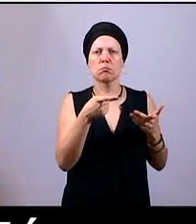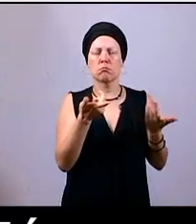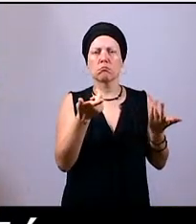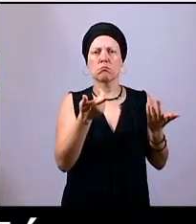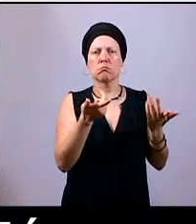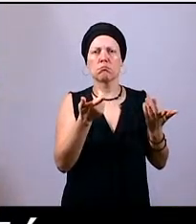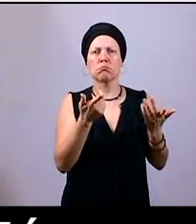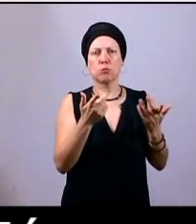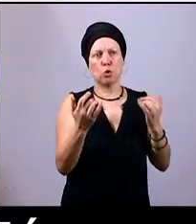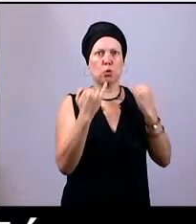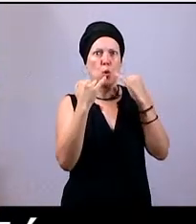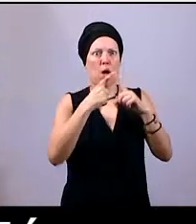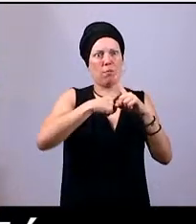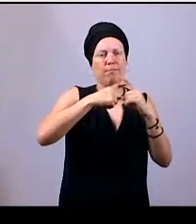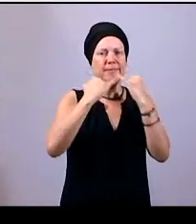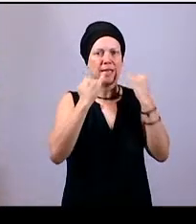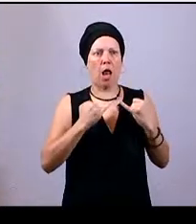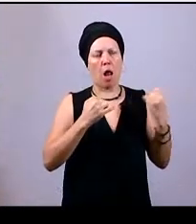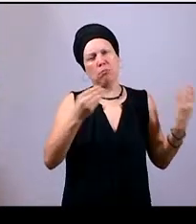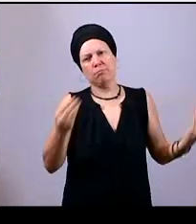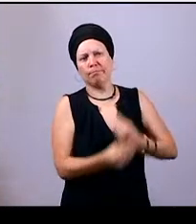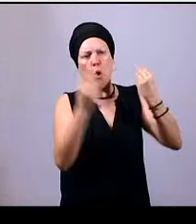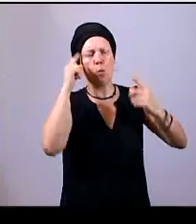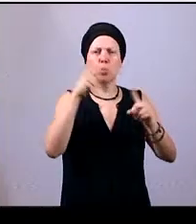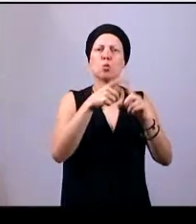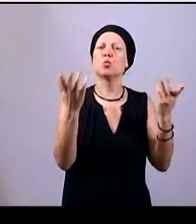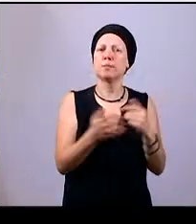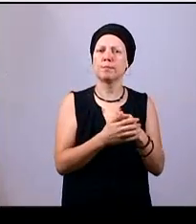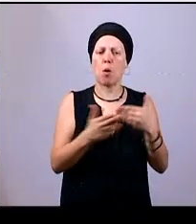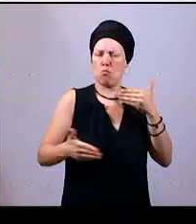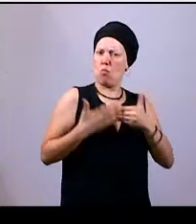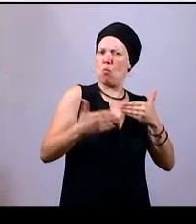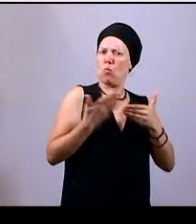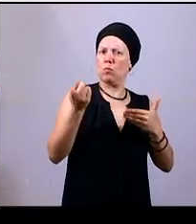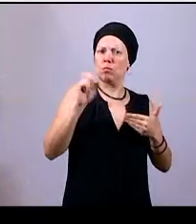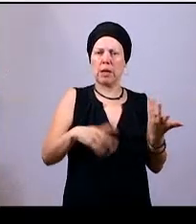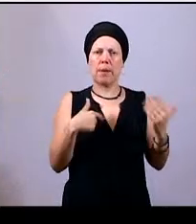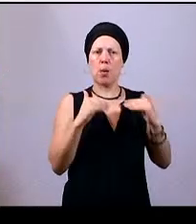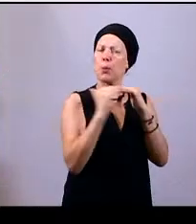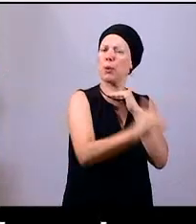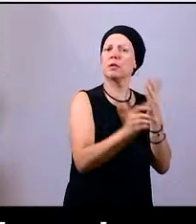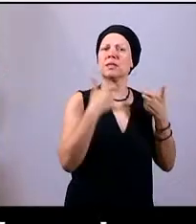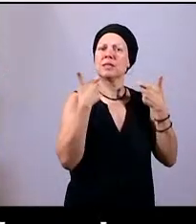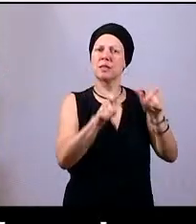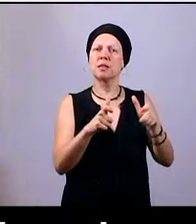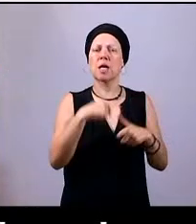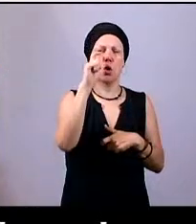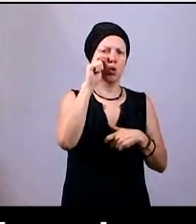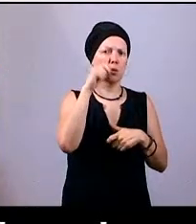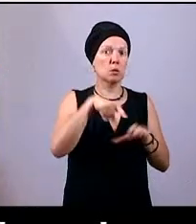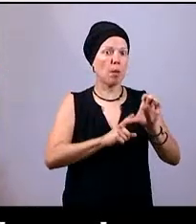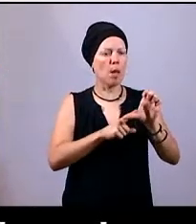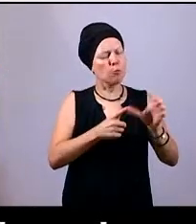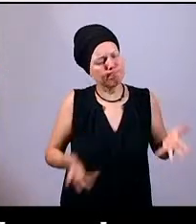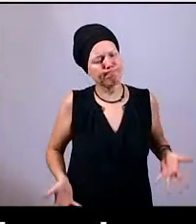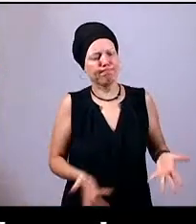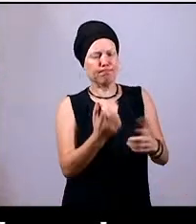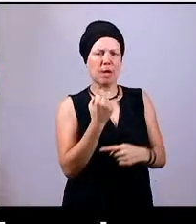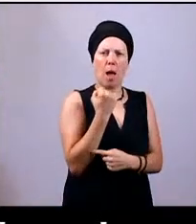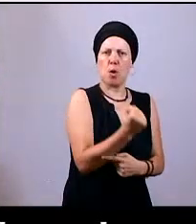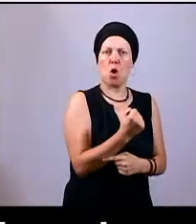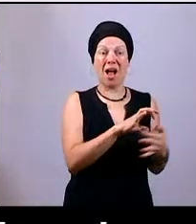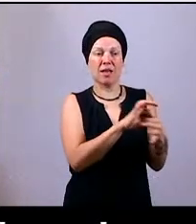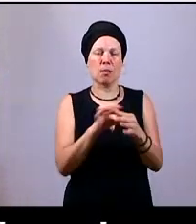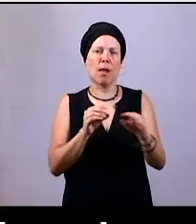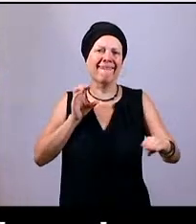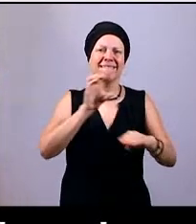eficiencia energética. El objetivo es apoyar a la modernización y la sostenibilidad del sector turístico extremeño mediante inversiones